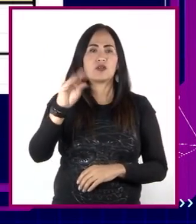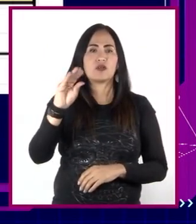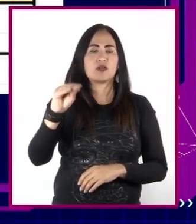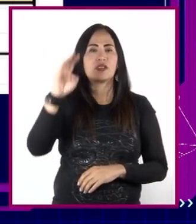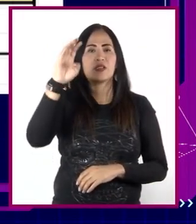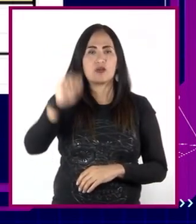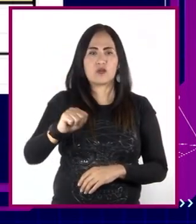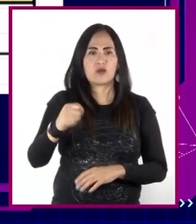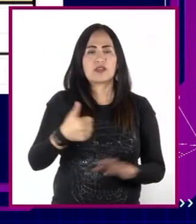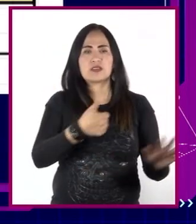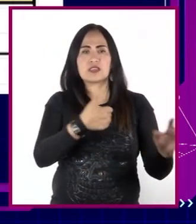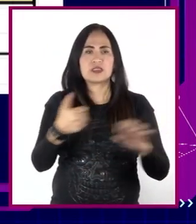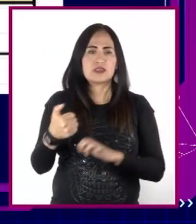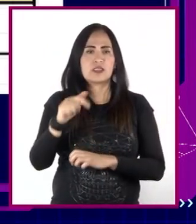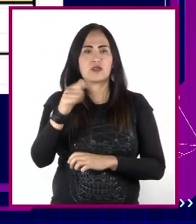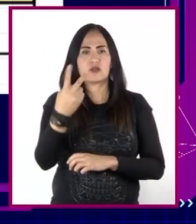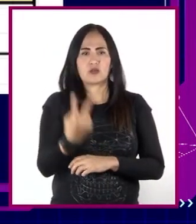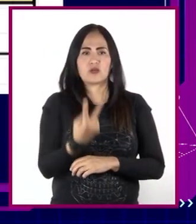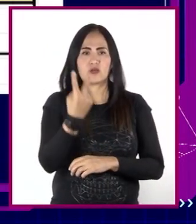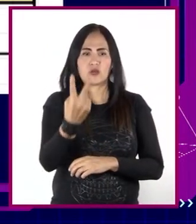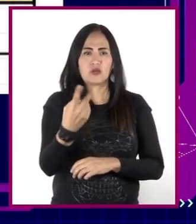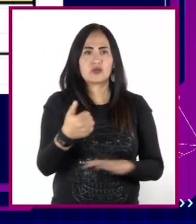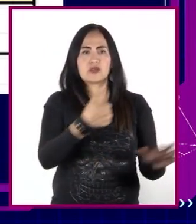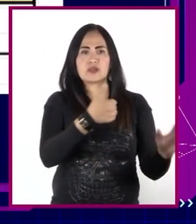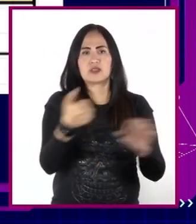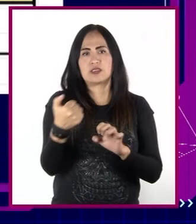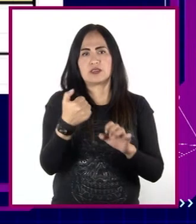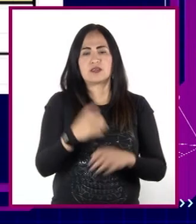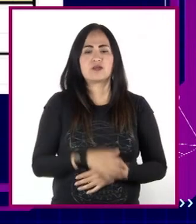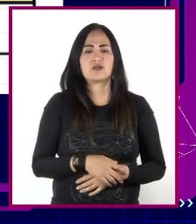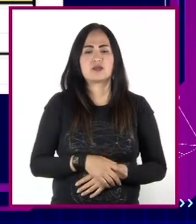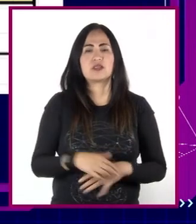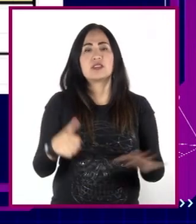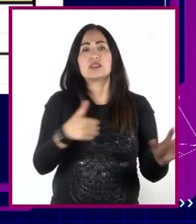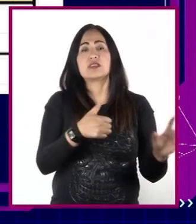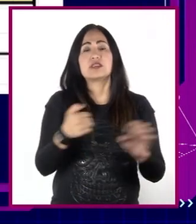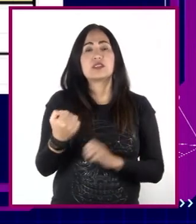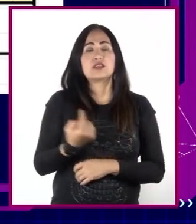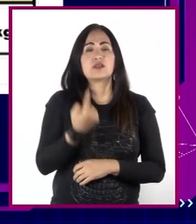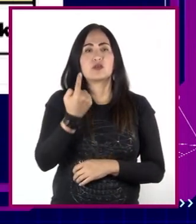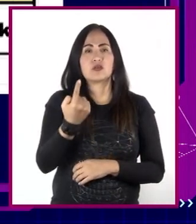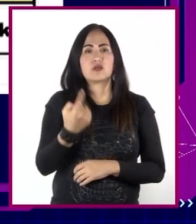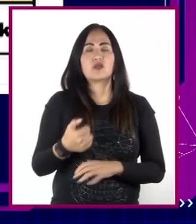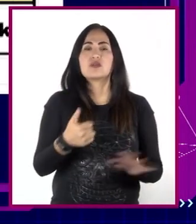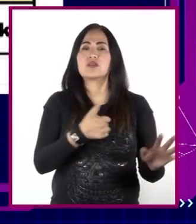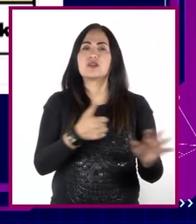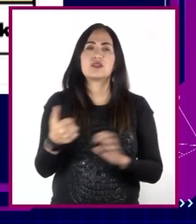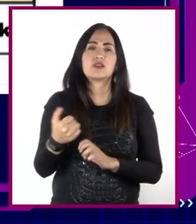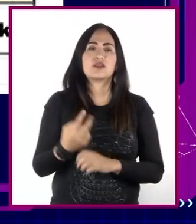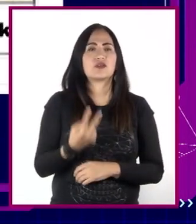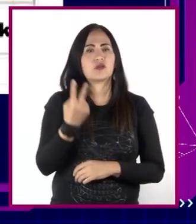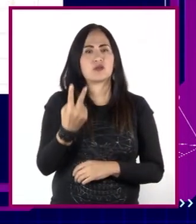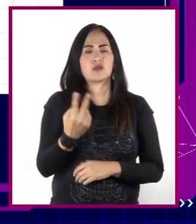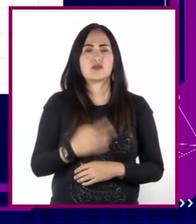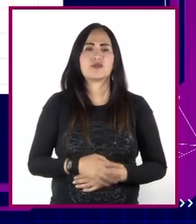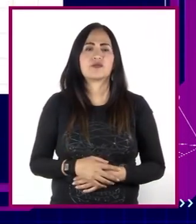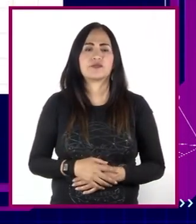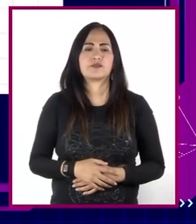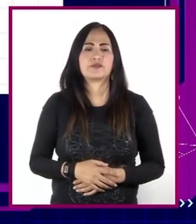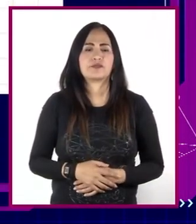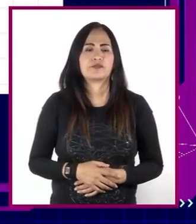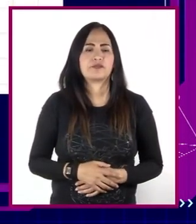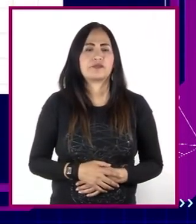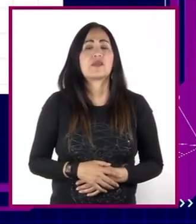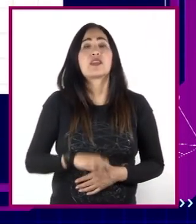599, 602, 600, 601 y 602.